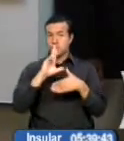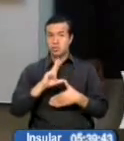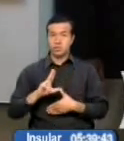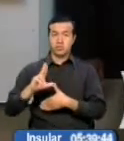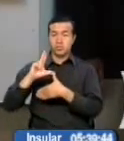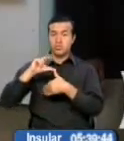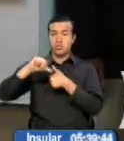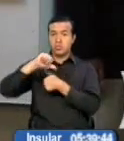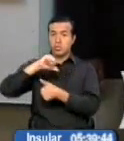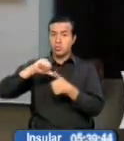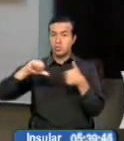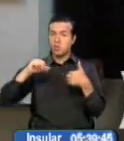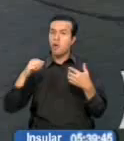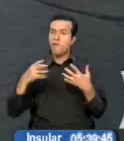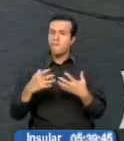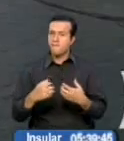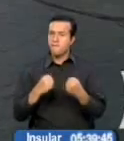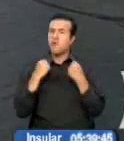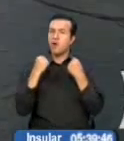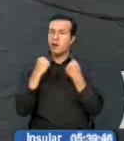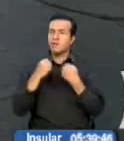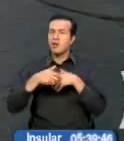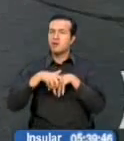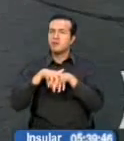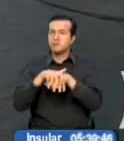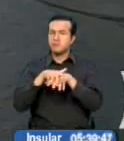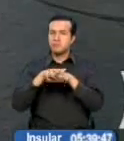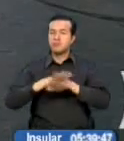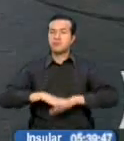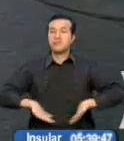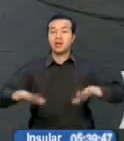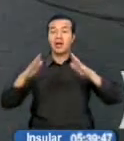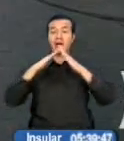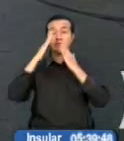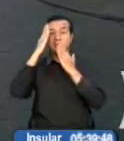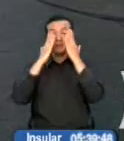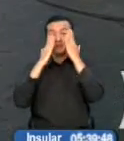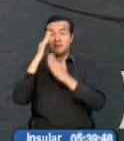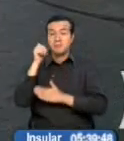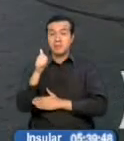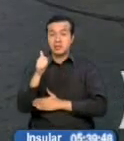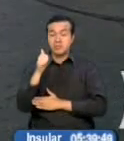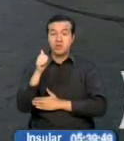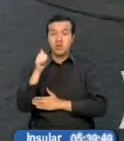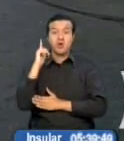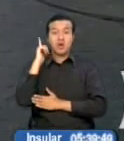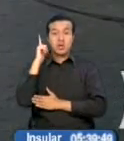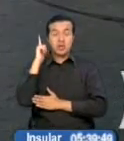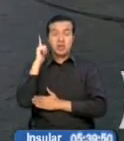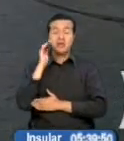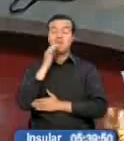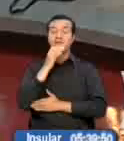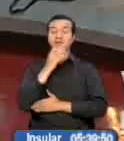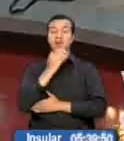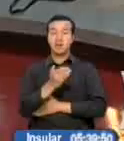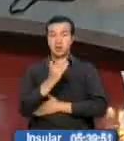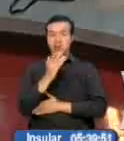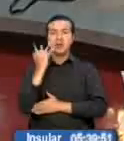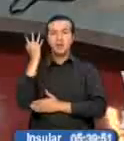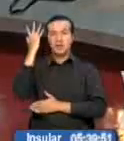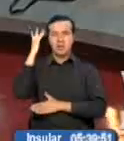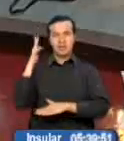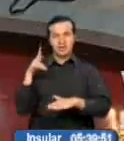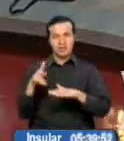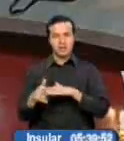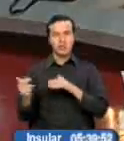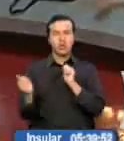caribeña se fortalezca. Fue en la Capilla del Hombre, el mismo sitio que el propio líder de la Revolución Cubana, Fidel Castro, inauguró años